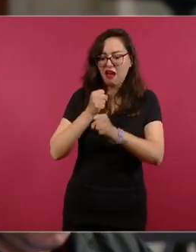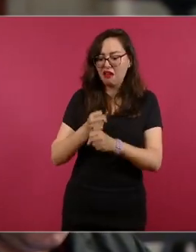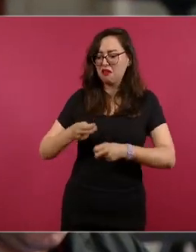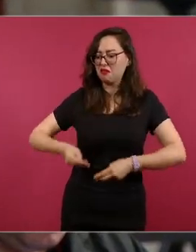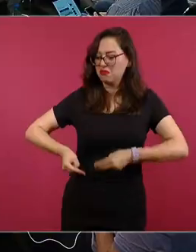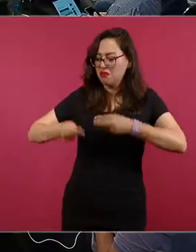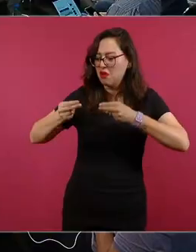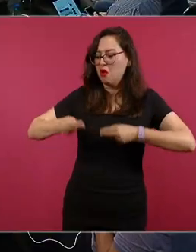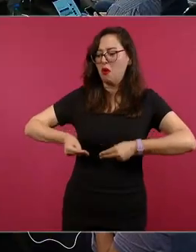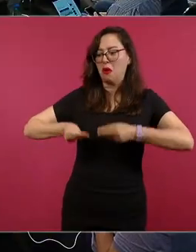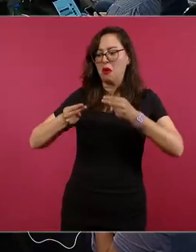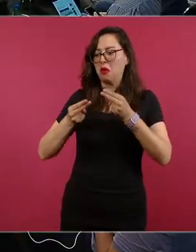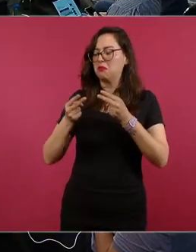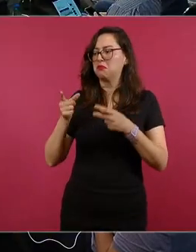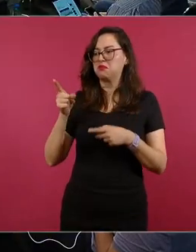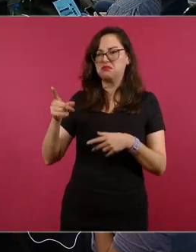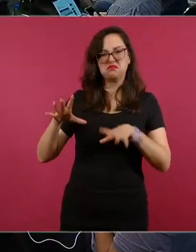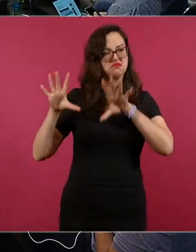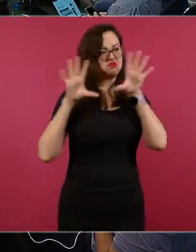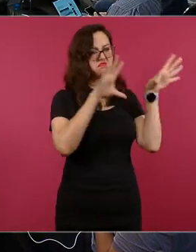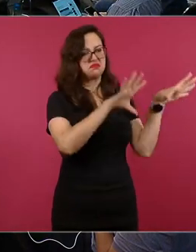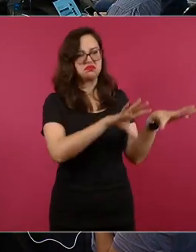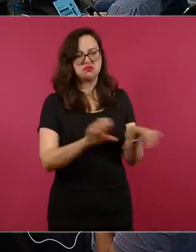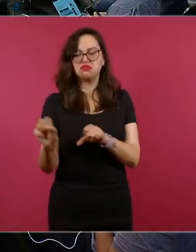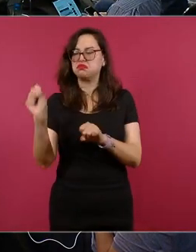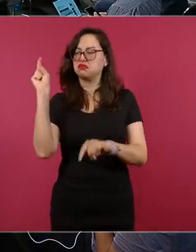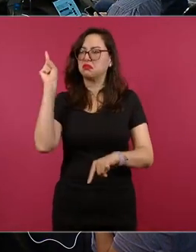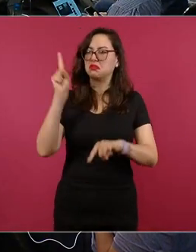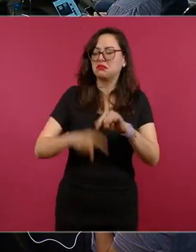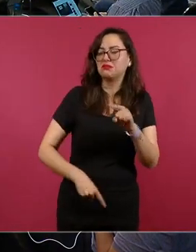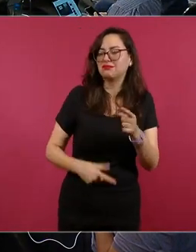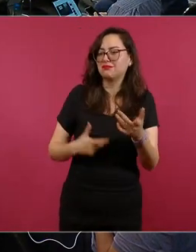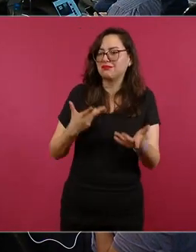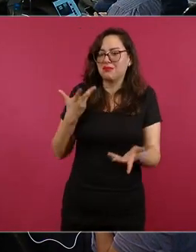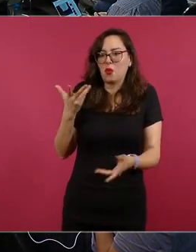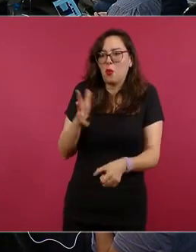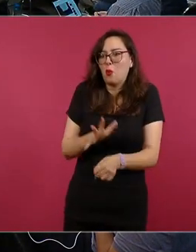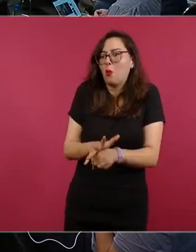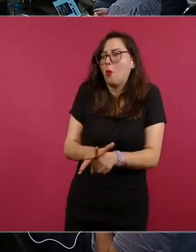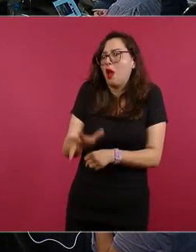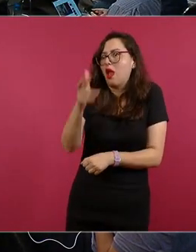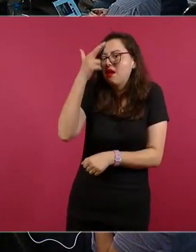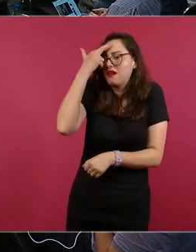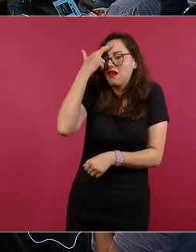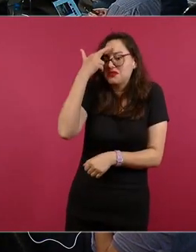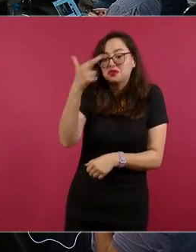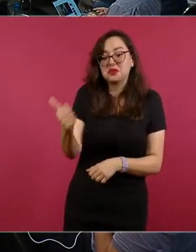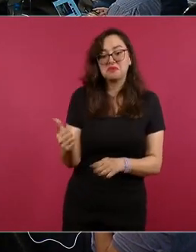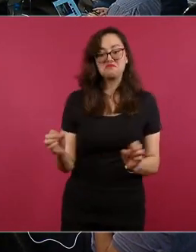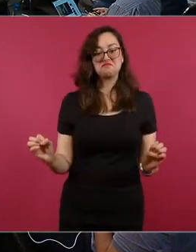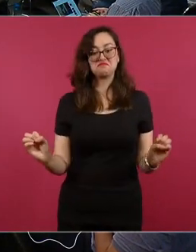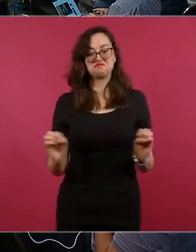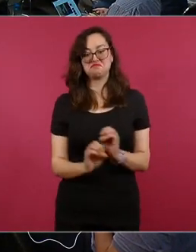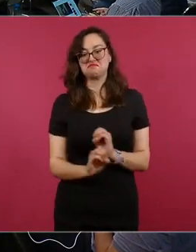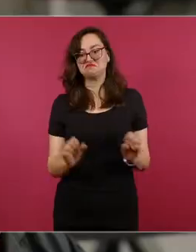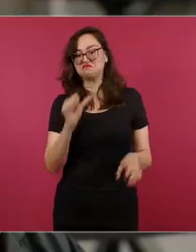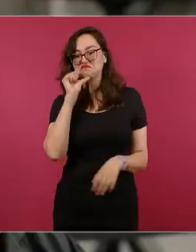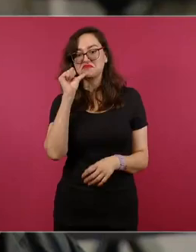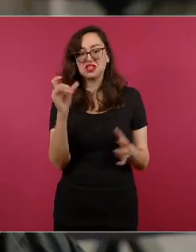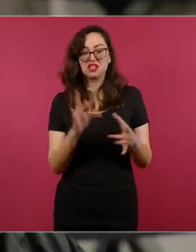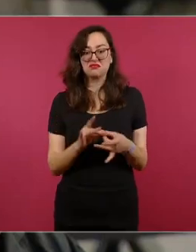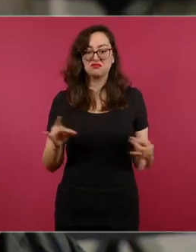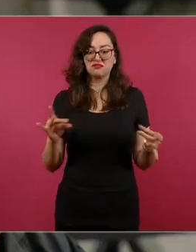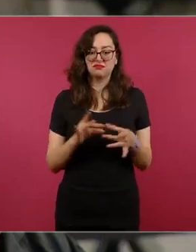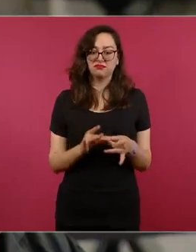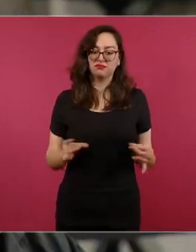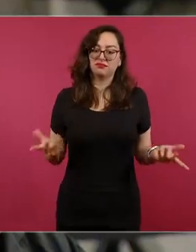despojadas de sus pertenencias de manera injusta y sin ninguna explicación por parte de las autoridades locales. Es evidente